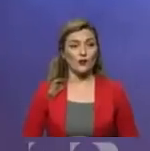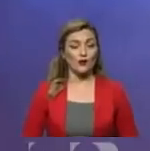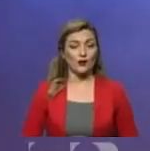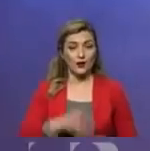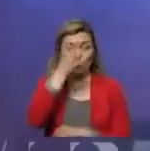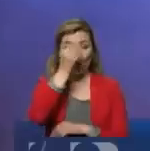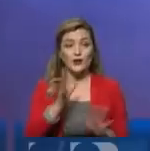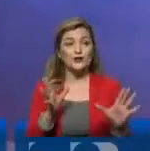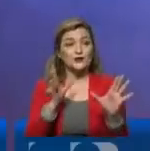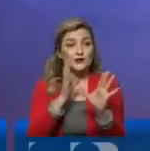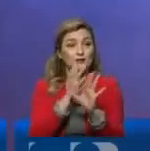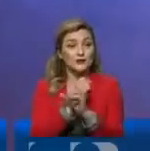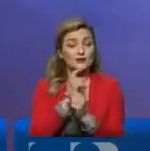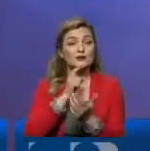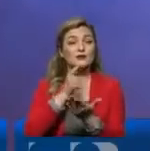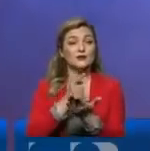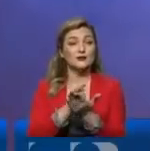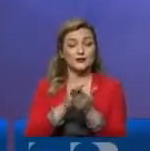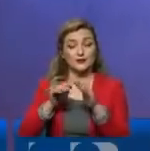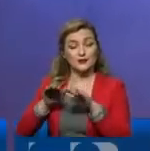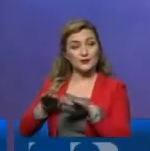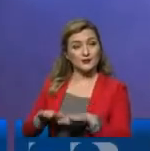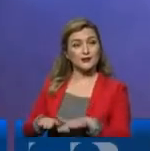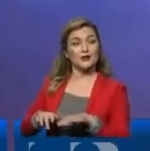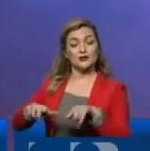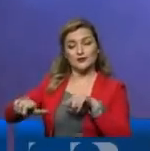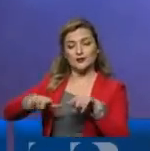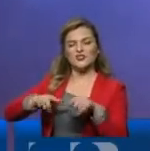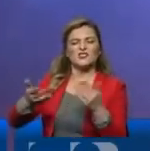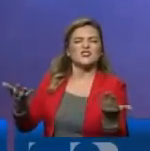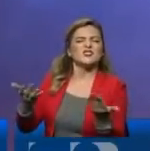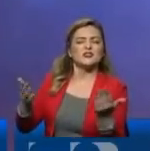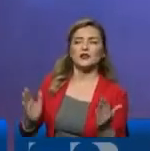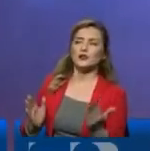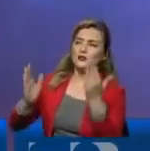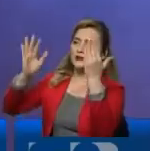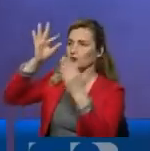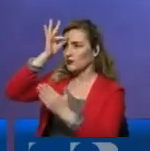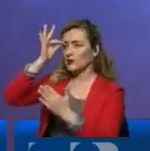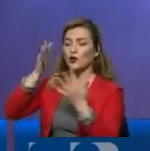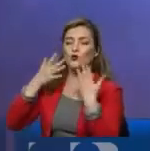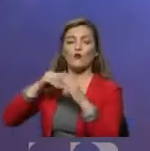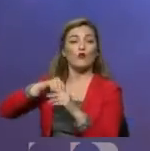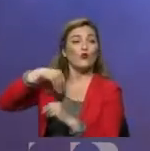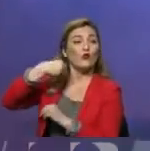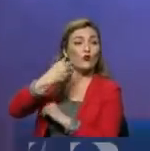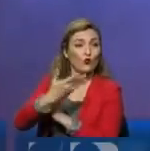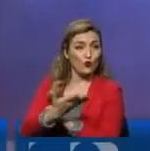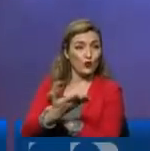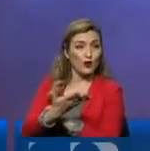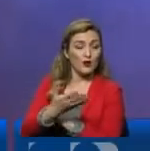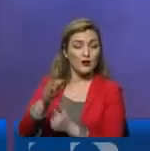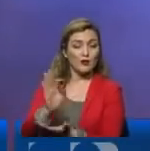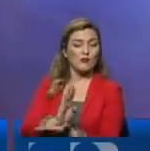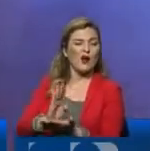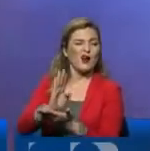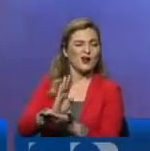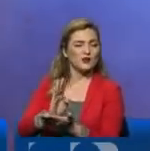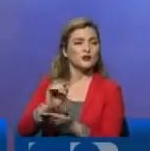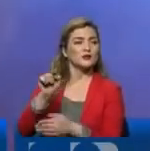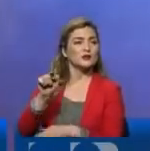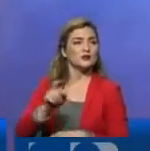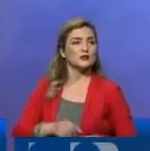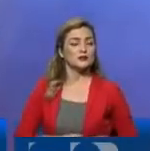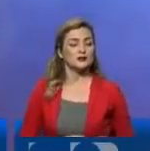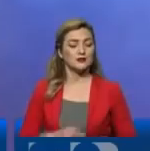Milton, buenas noches. Así es, nosotros continuamos aquí en los exteriores del Hospital Guayaquil, esto es en el suburbio de la ciudad, donde